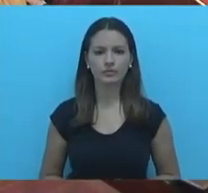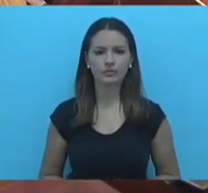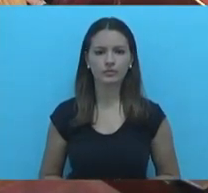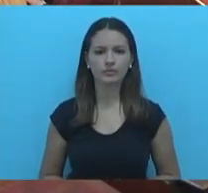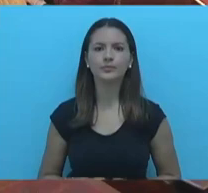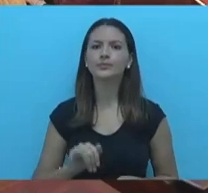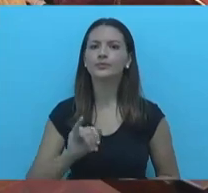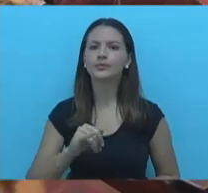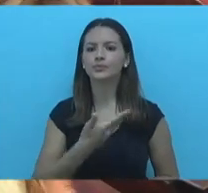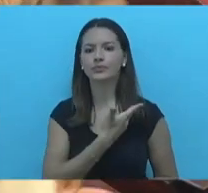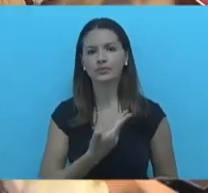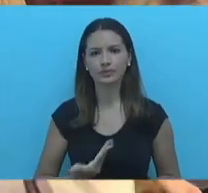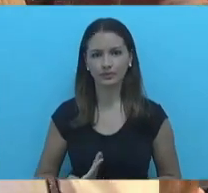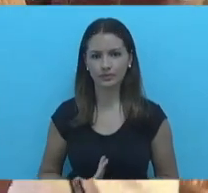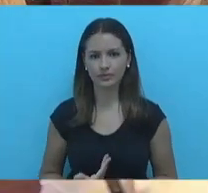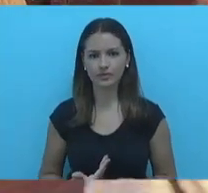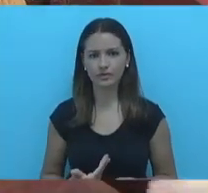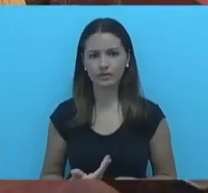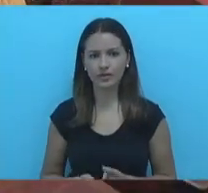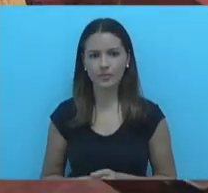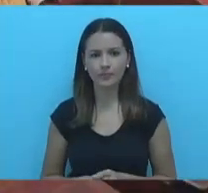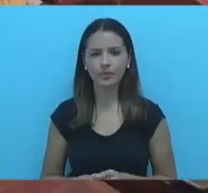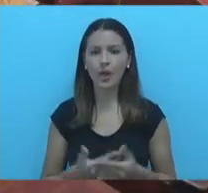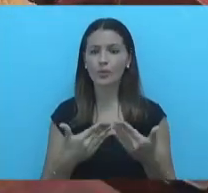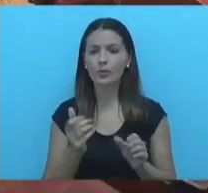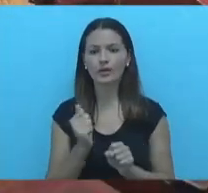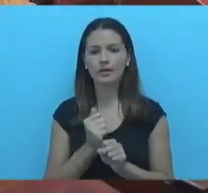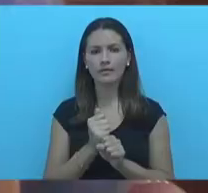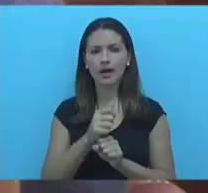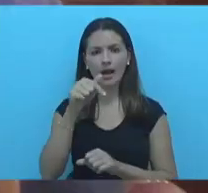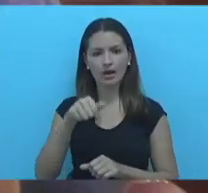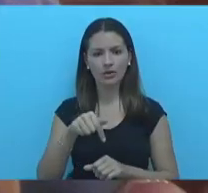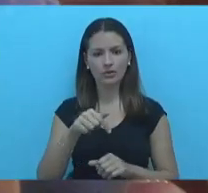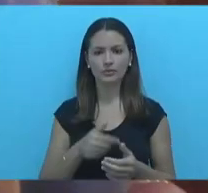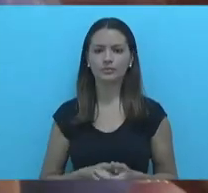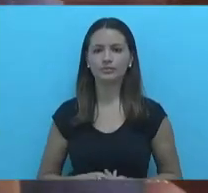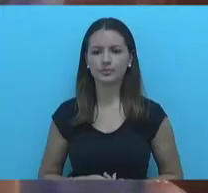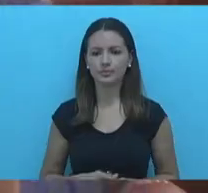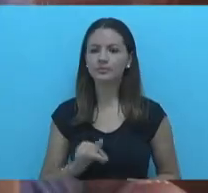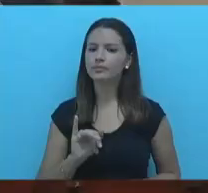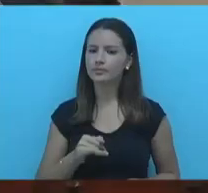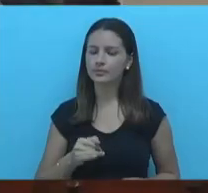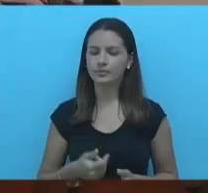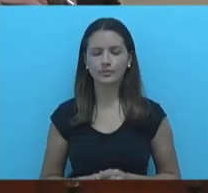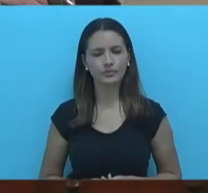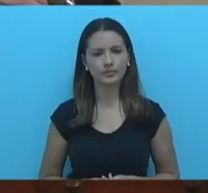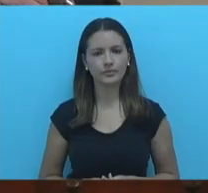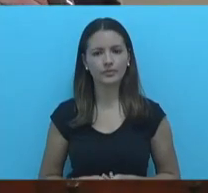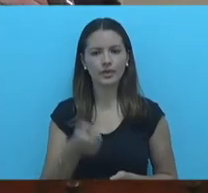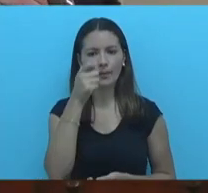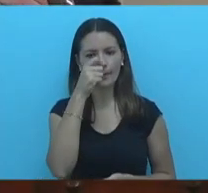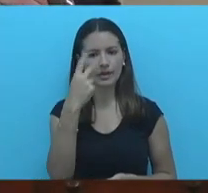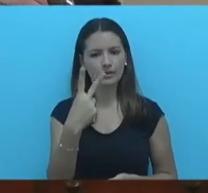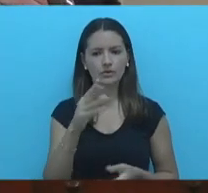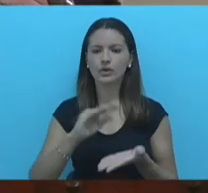Sí, señor presidente, para solicitar que se reserve en secretaría para su posterior tratamiento sobre tabla. Así será. Gracias. 22.